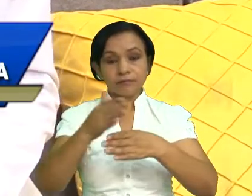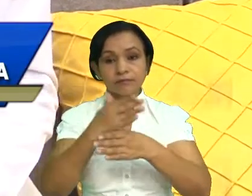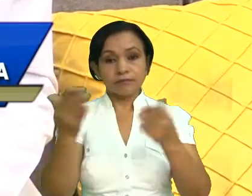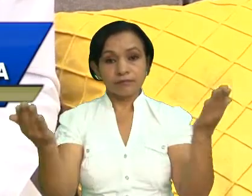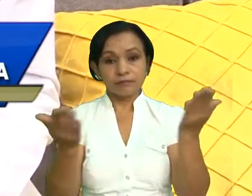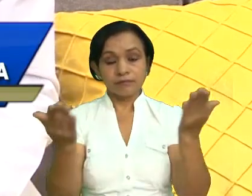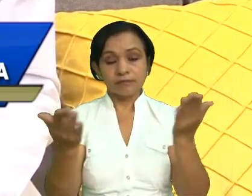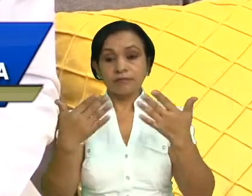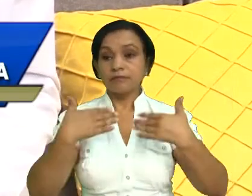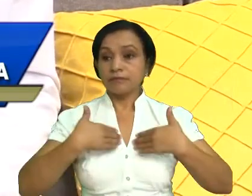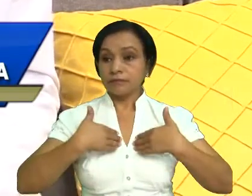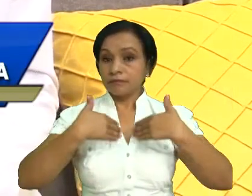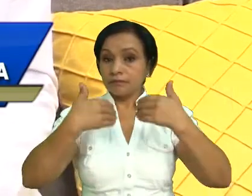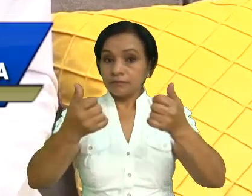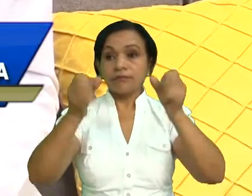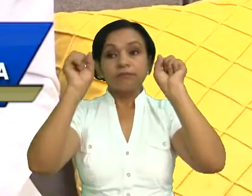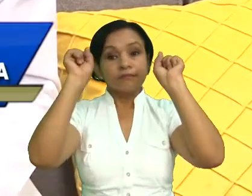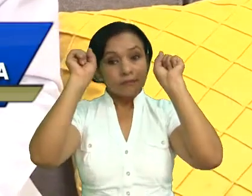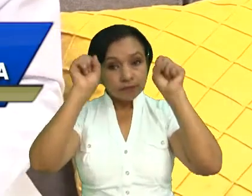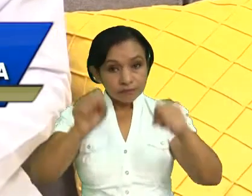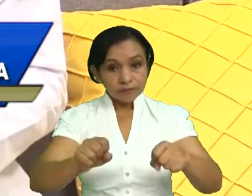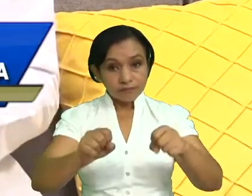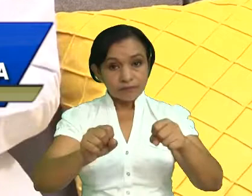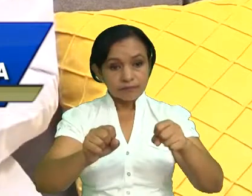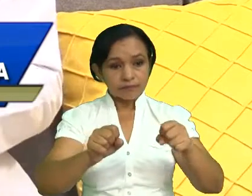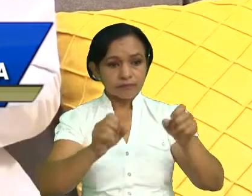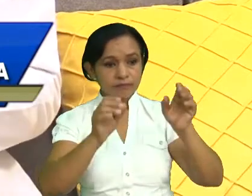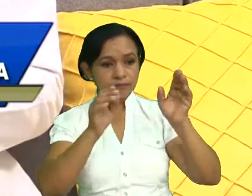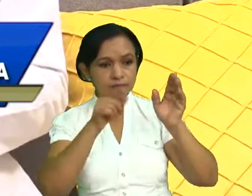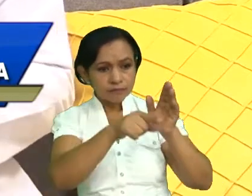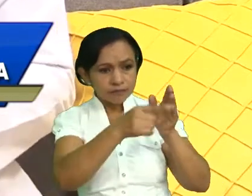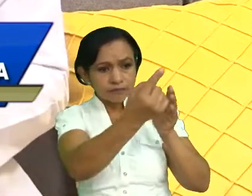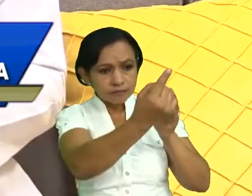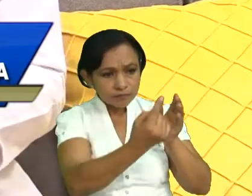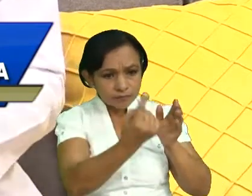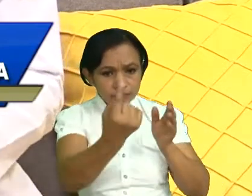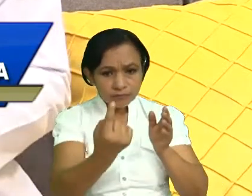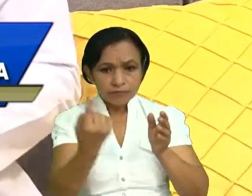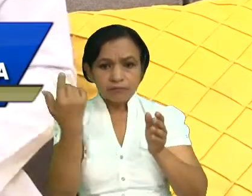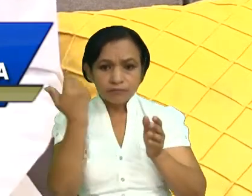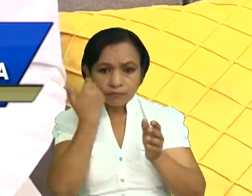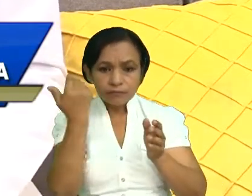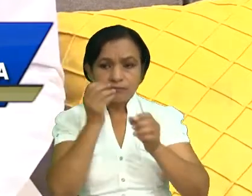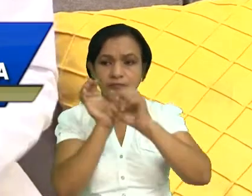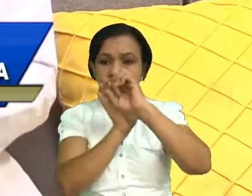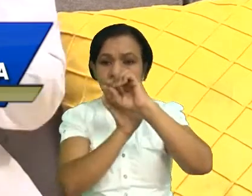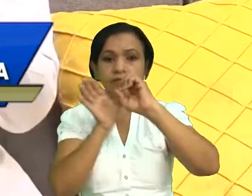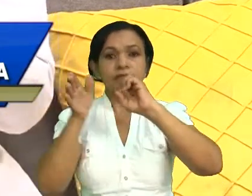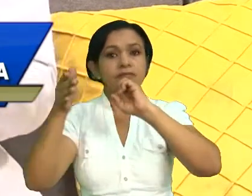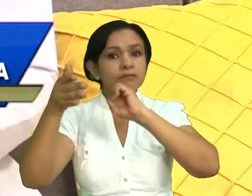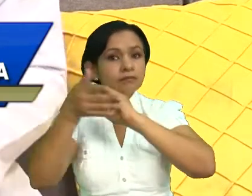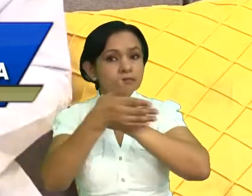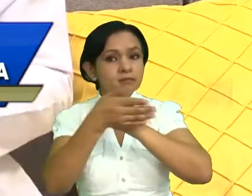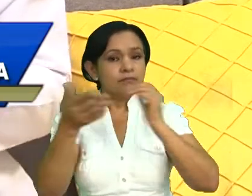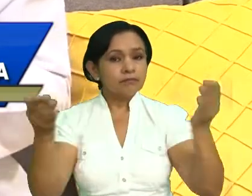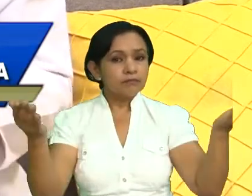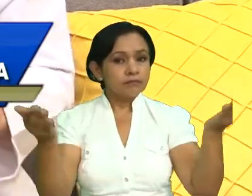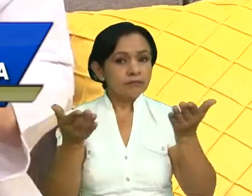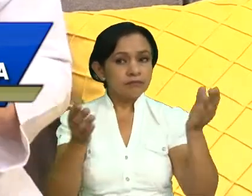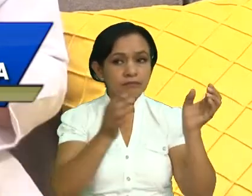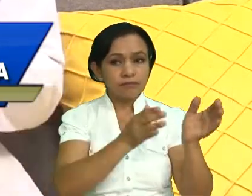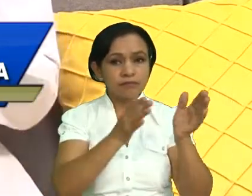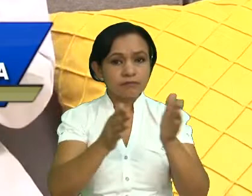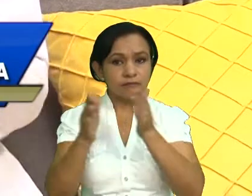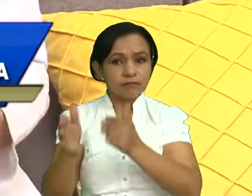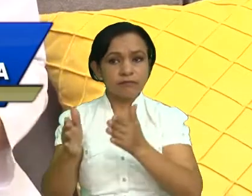el sistema de salud para poder atender los casos que nosotros tengamos de coronavirus. Entonces, ¿cómo ha sido este proceso? Ha sido un